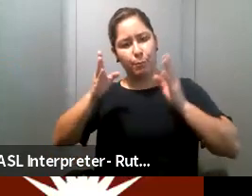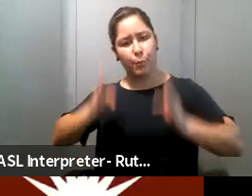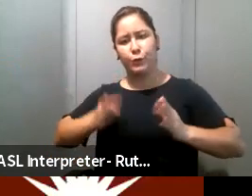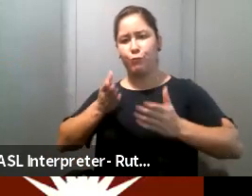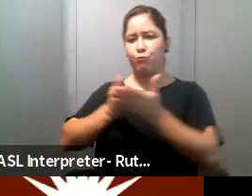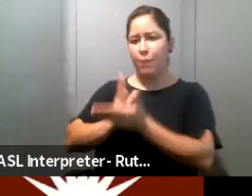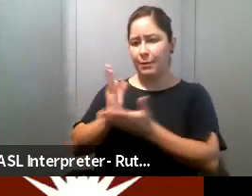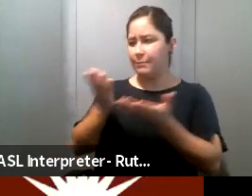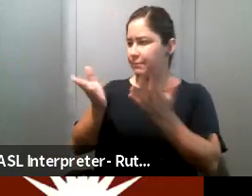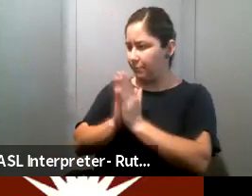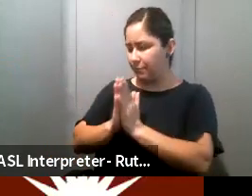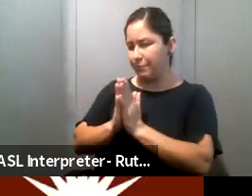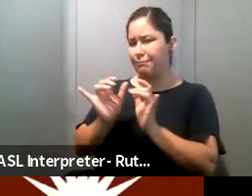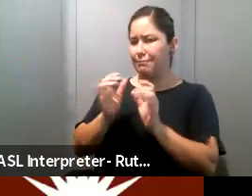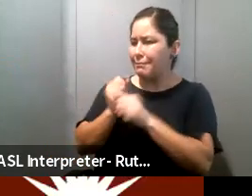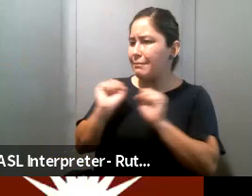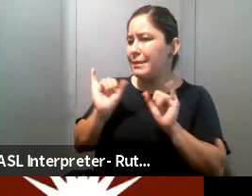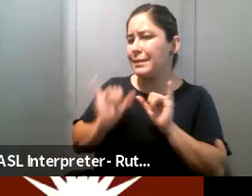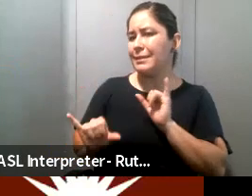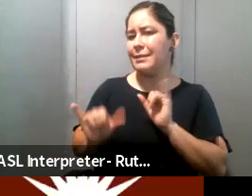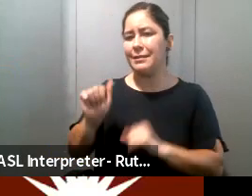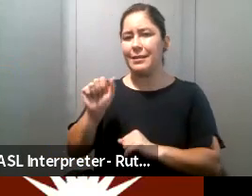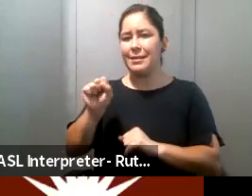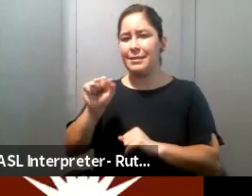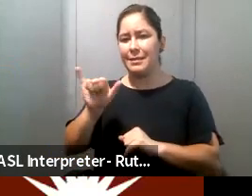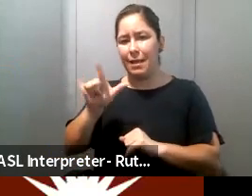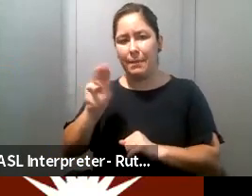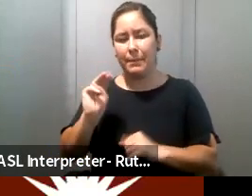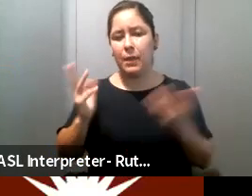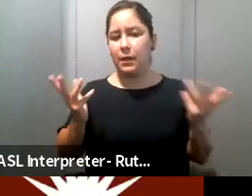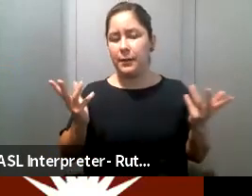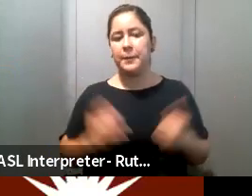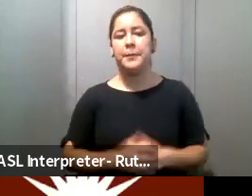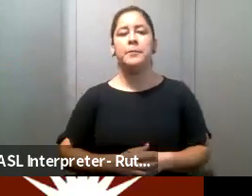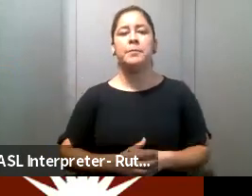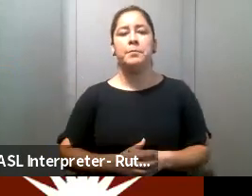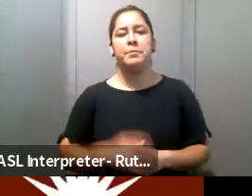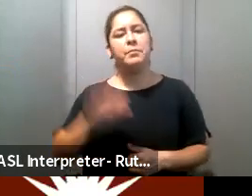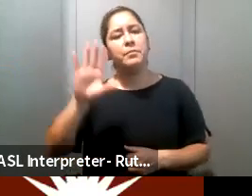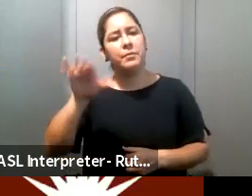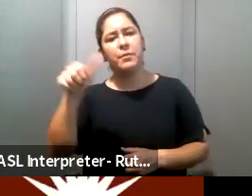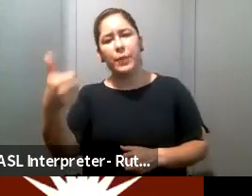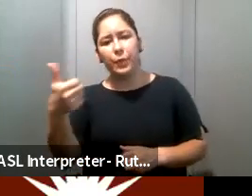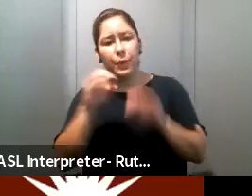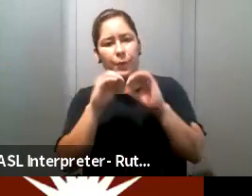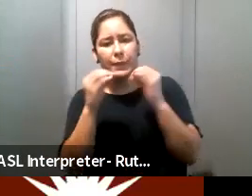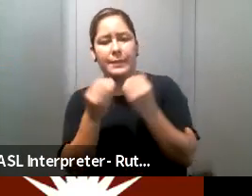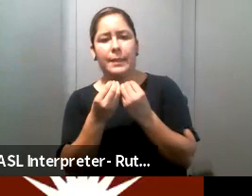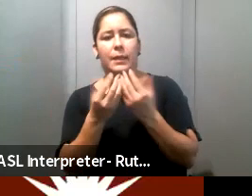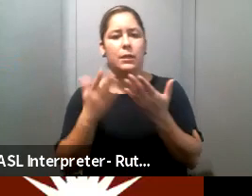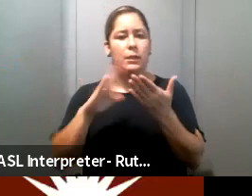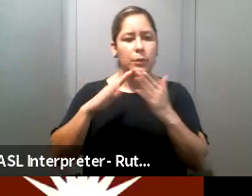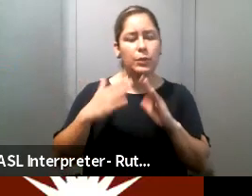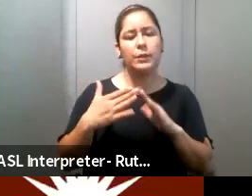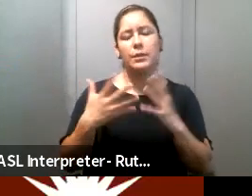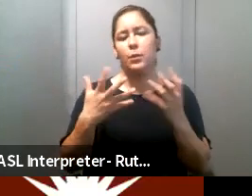¿Y cuáles son los retos como educadores comunitarios y organizaciones que continúan apoyando a nuestra comunidad